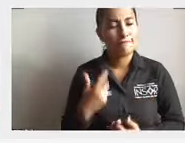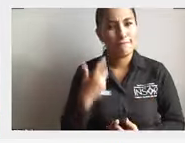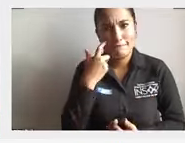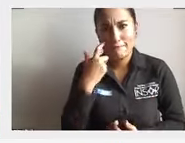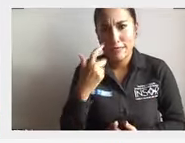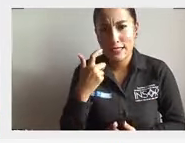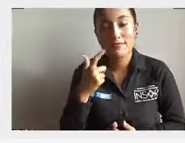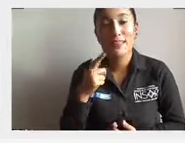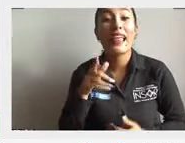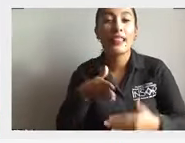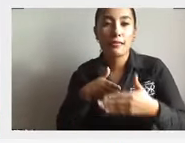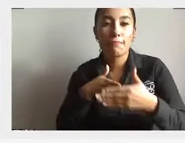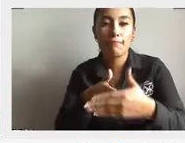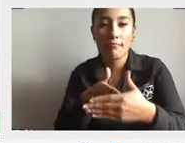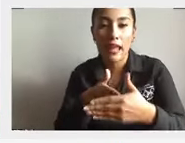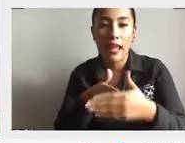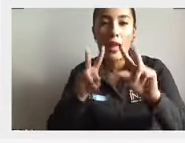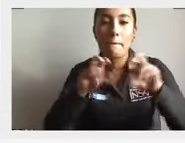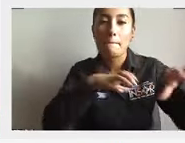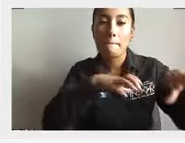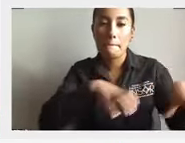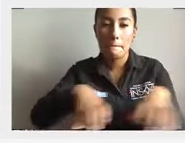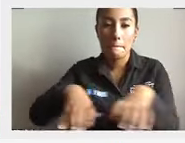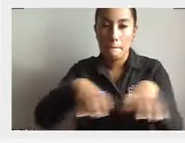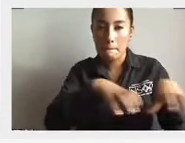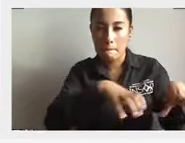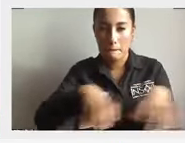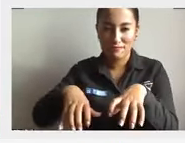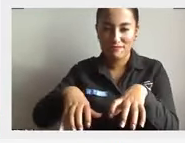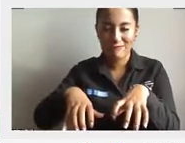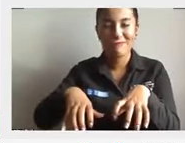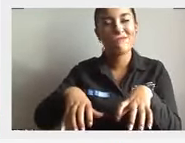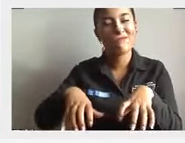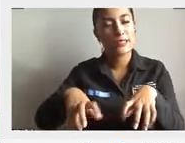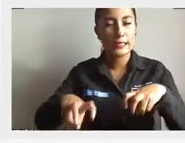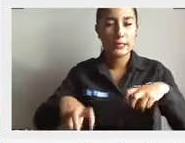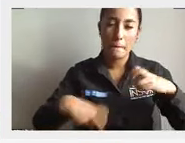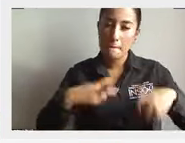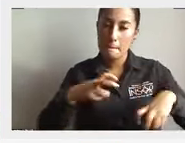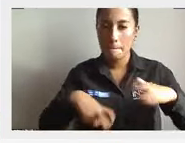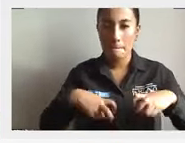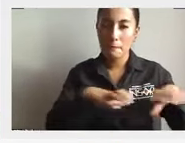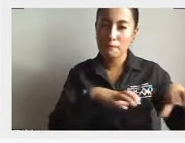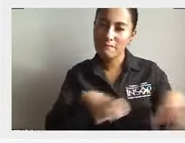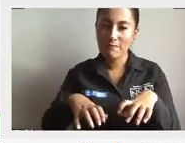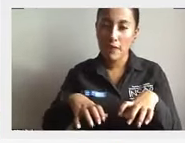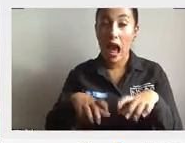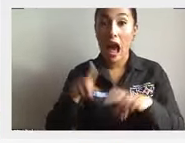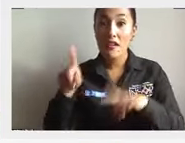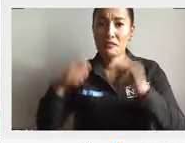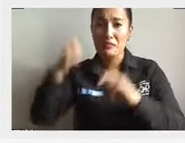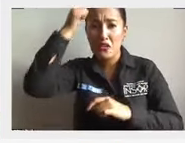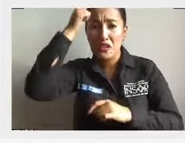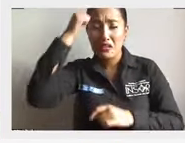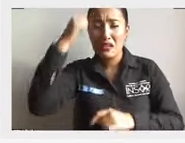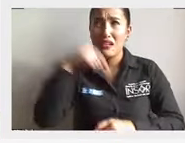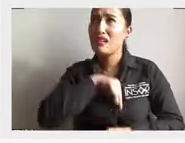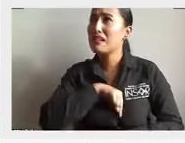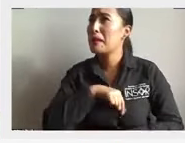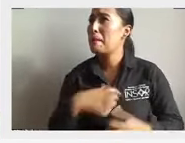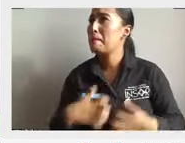de las barreras actitudinales. O sea, yo siento a veces en los profesores mucho temor. O sea, ahora yo cómo llamo a esa mamá, qué le